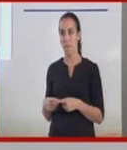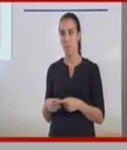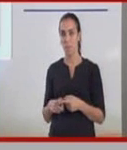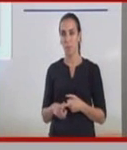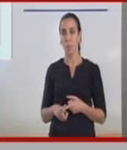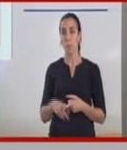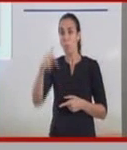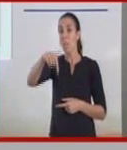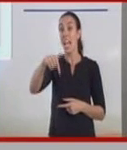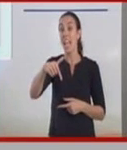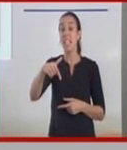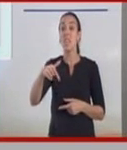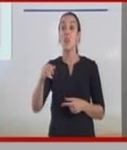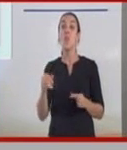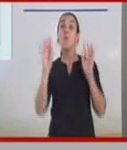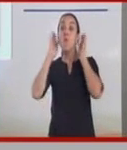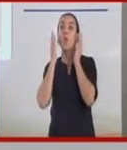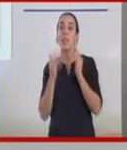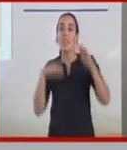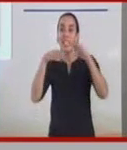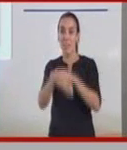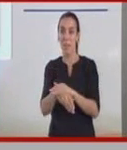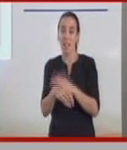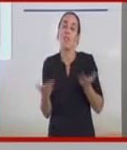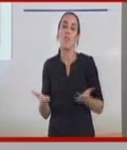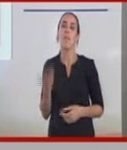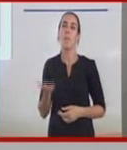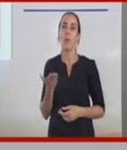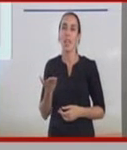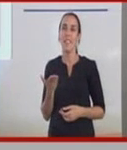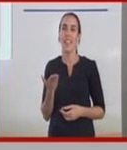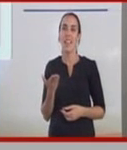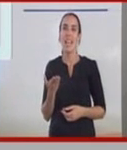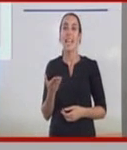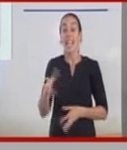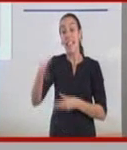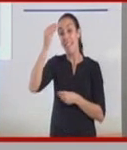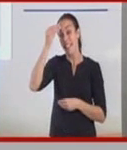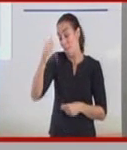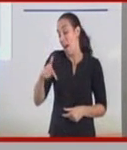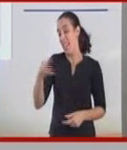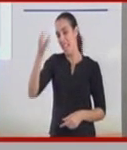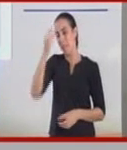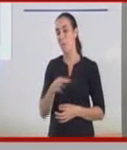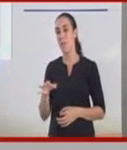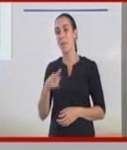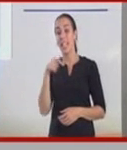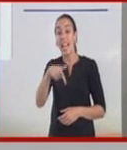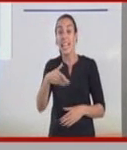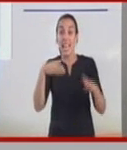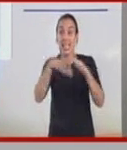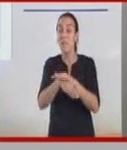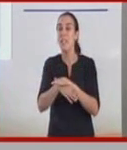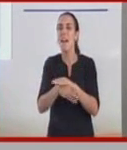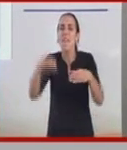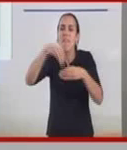en un congreso de accesibilidad, lógicamente, cuando hablamos de diversidad, entendemos que tenemos que incluir,